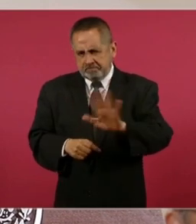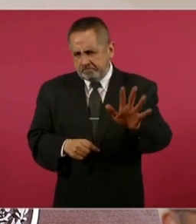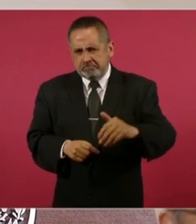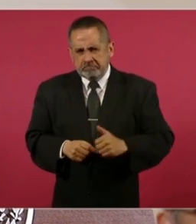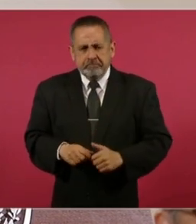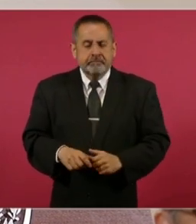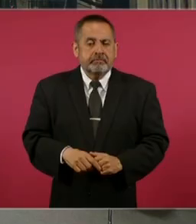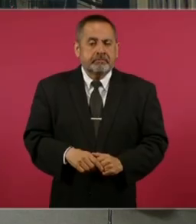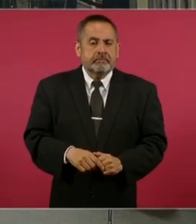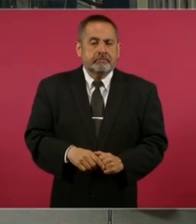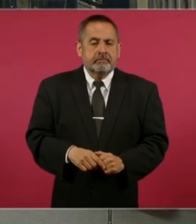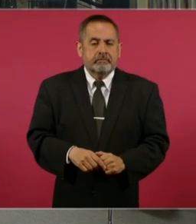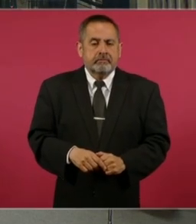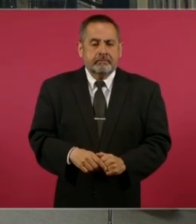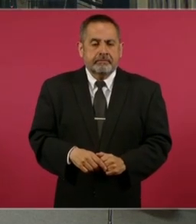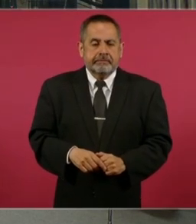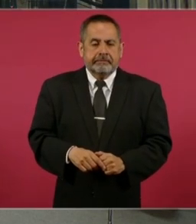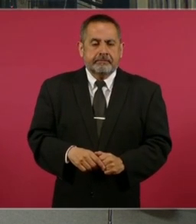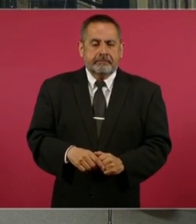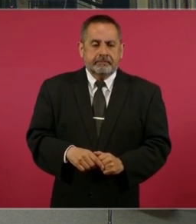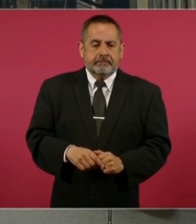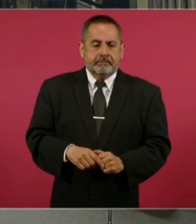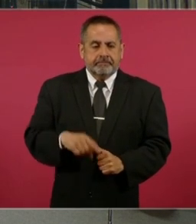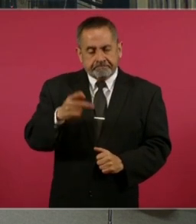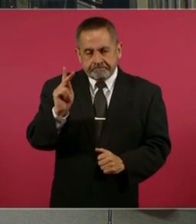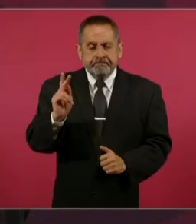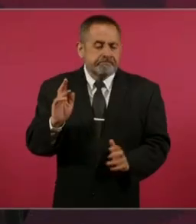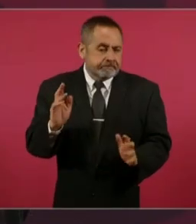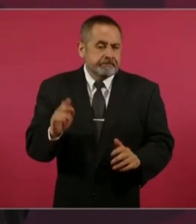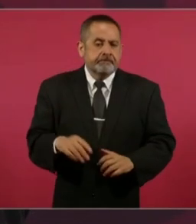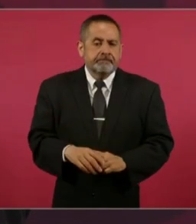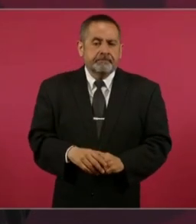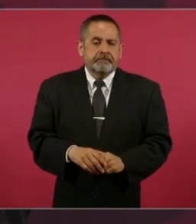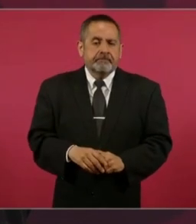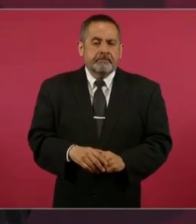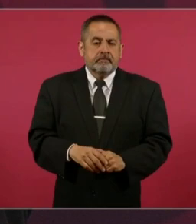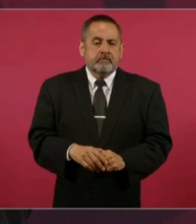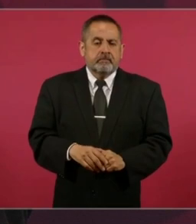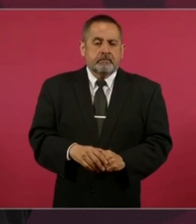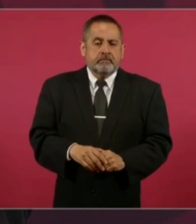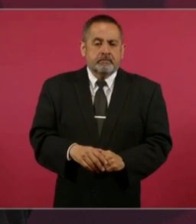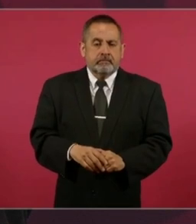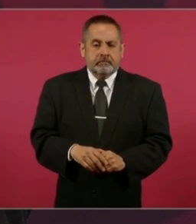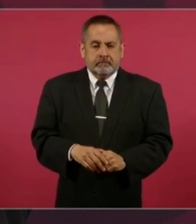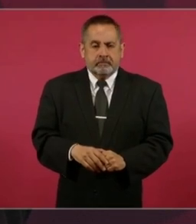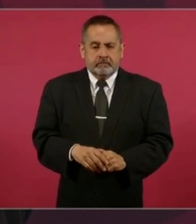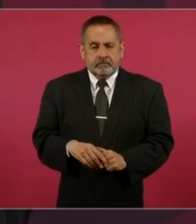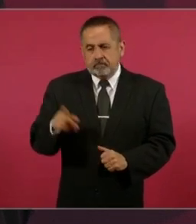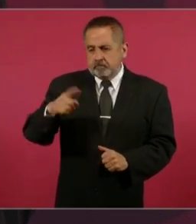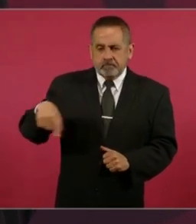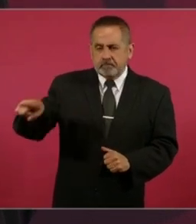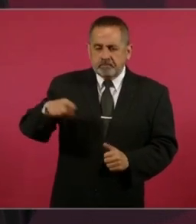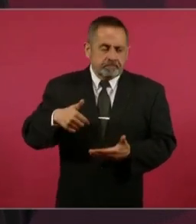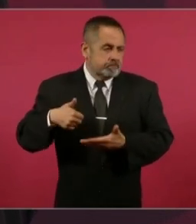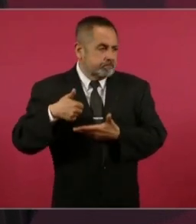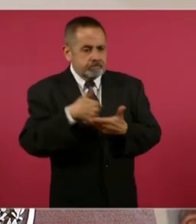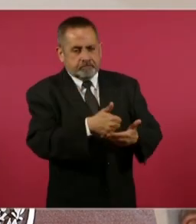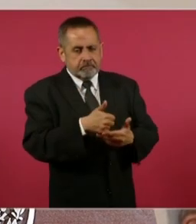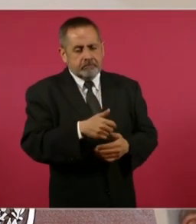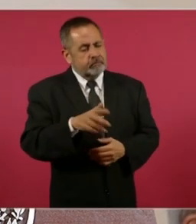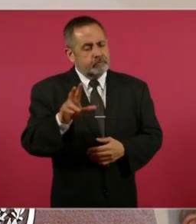muy bien pero que no ayuden